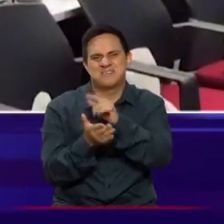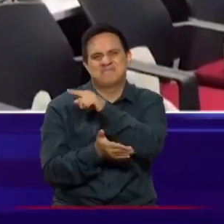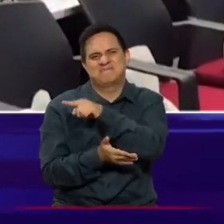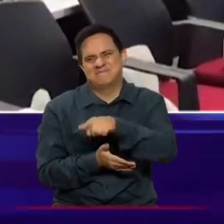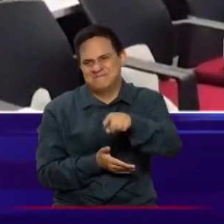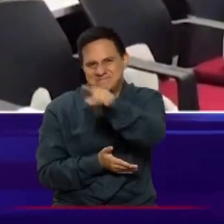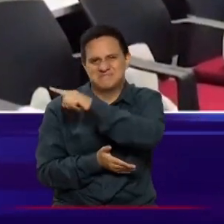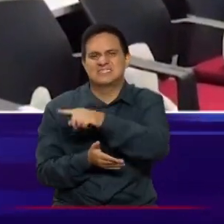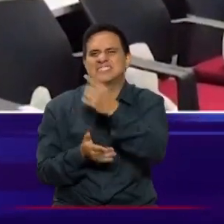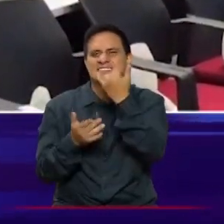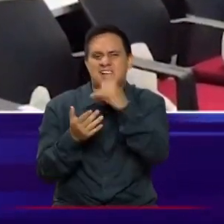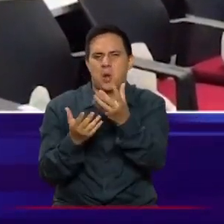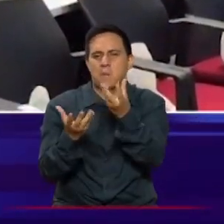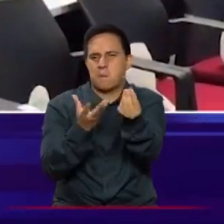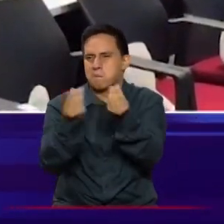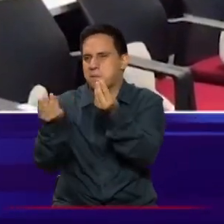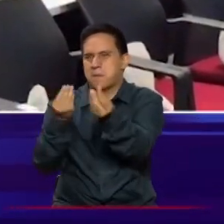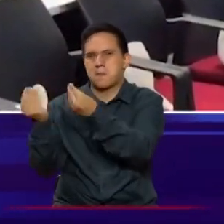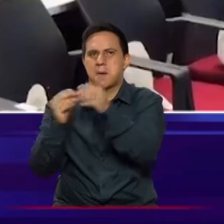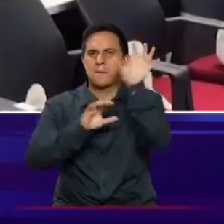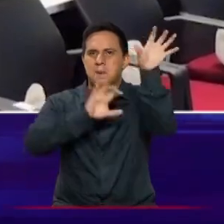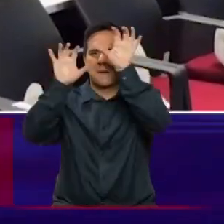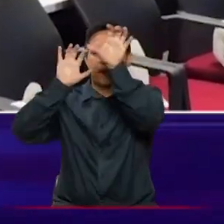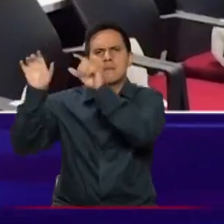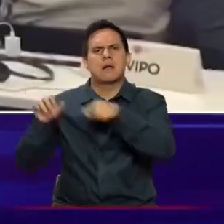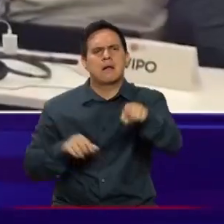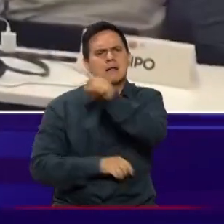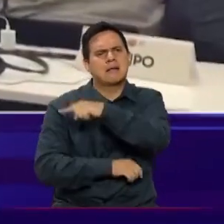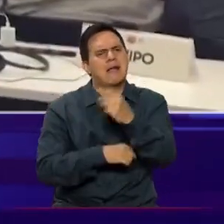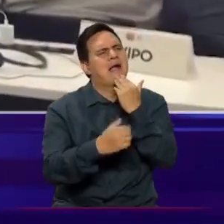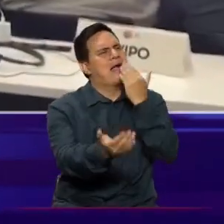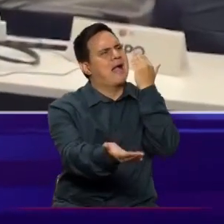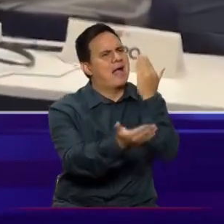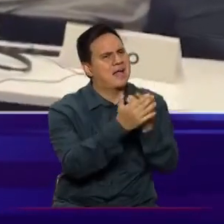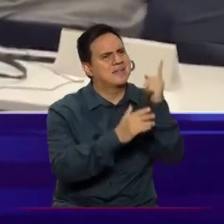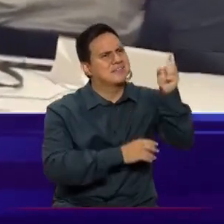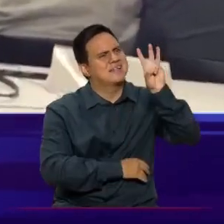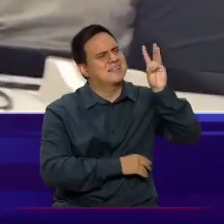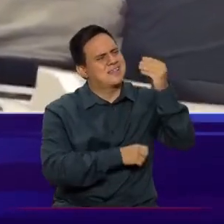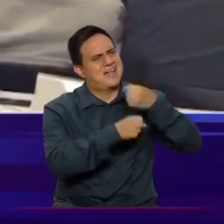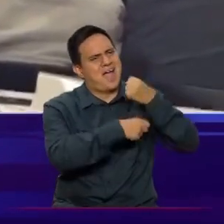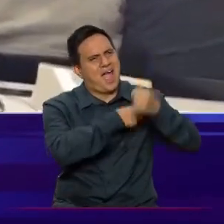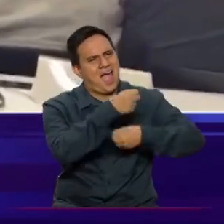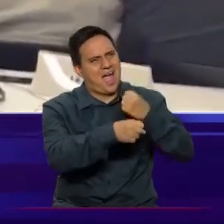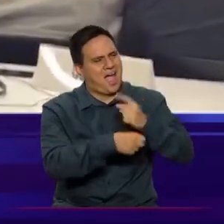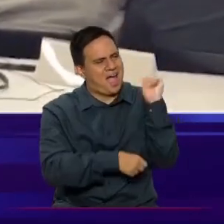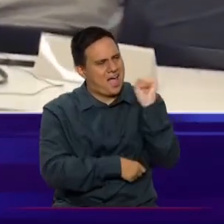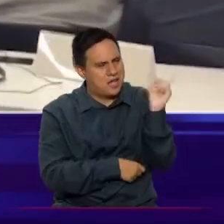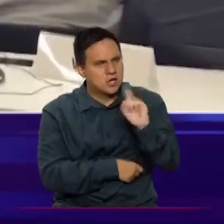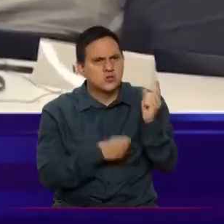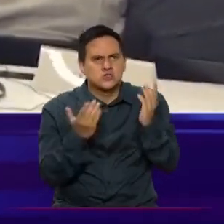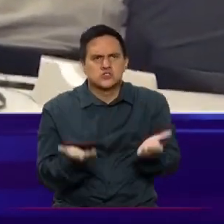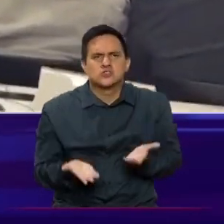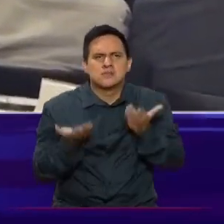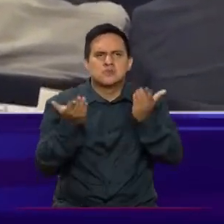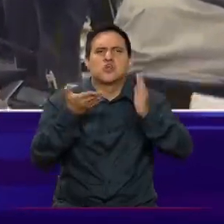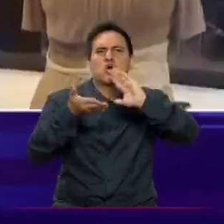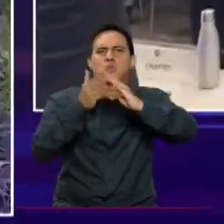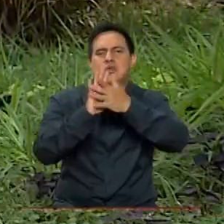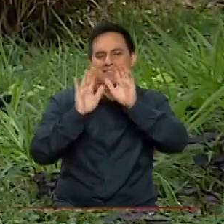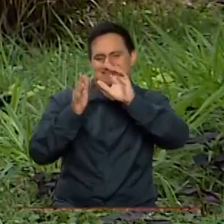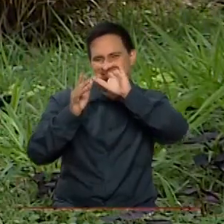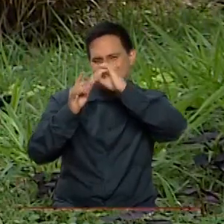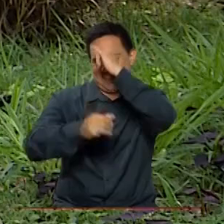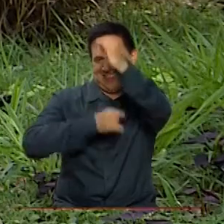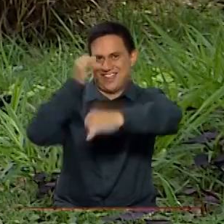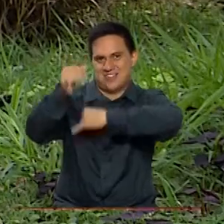de las diferentes delegaciones le agradecieron por los cerca de 30 años al servicio del trabajo por la comunidad internacional y esperando también que